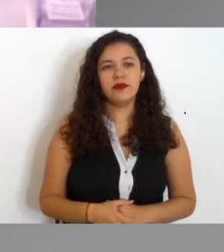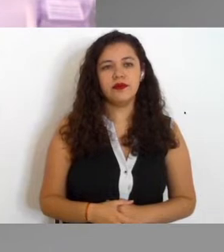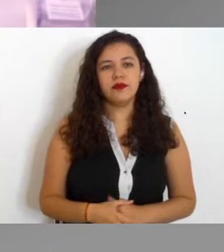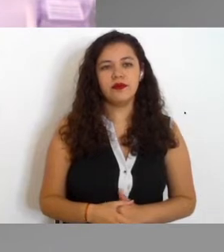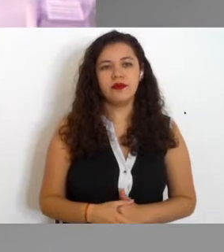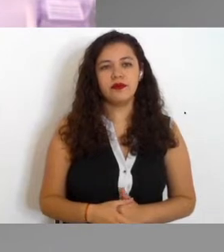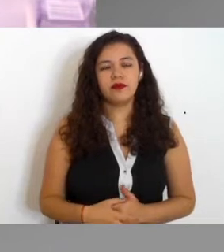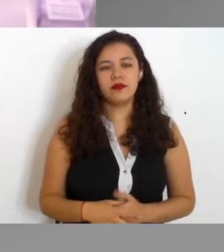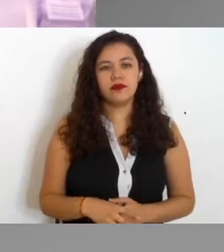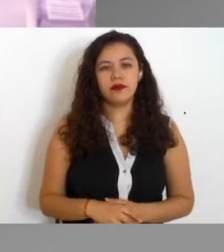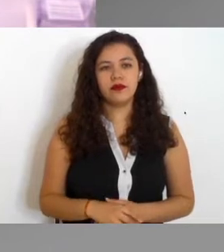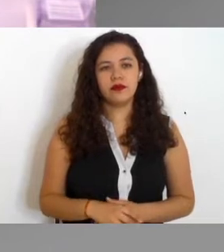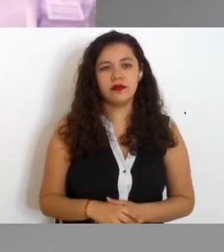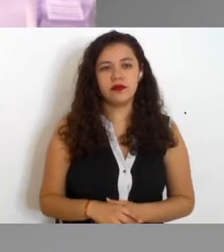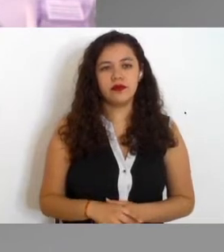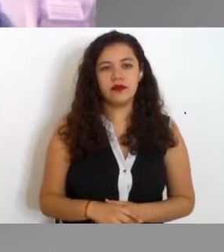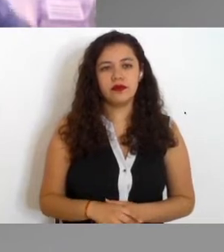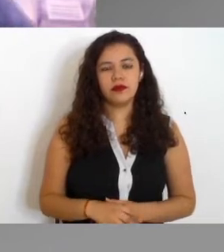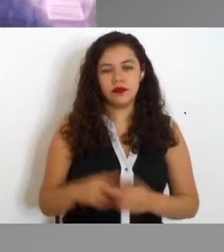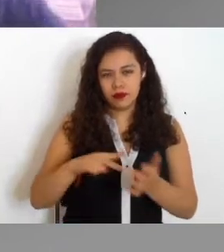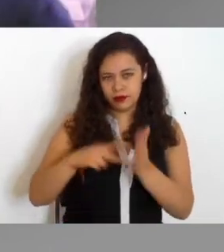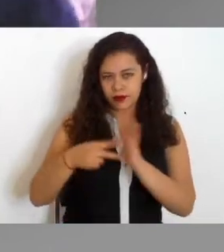Ingeniero, por favor.